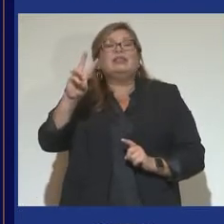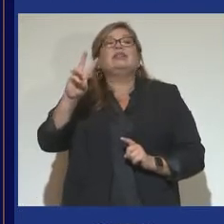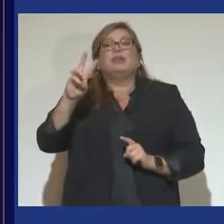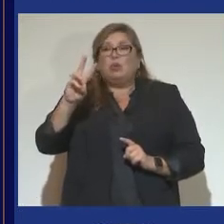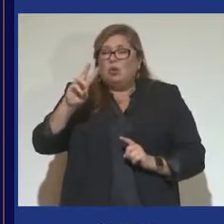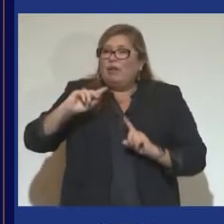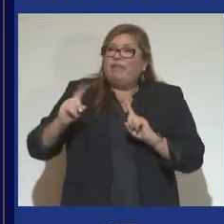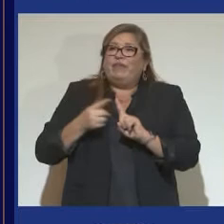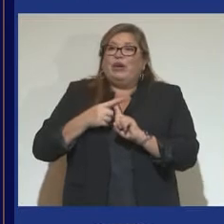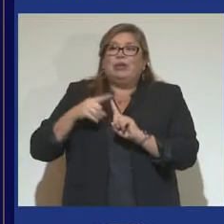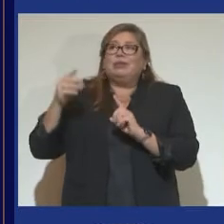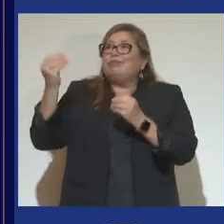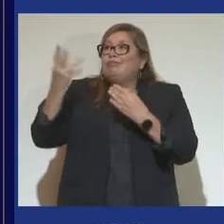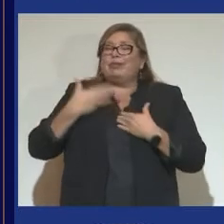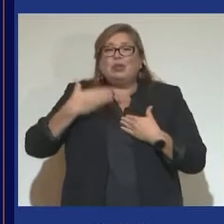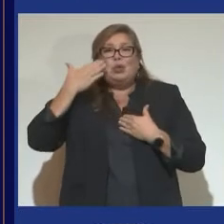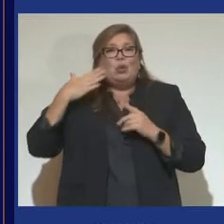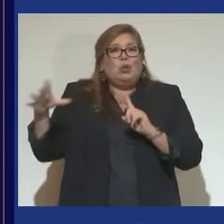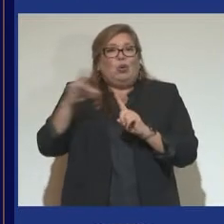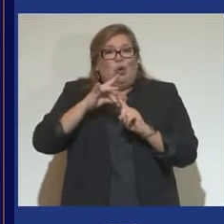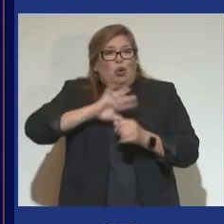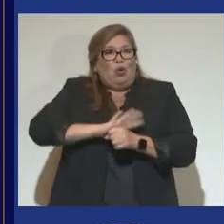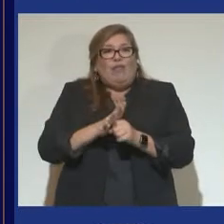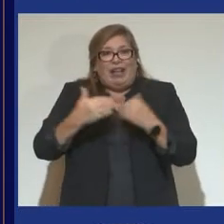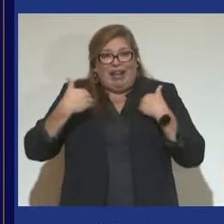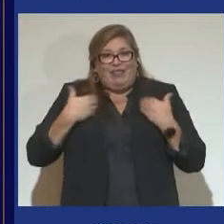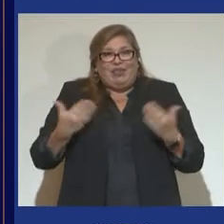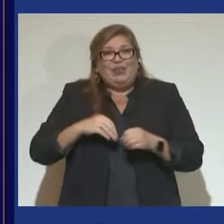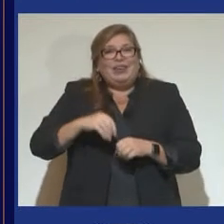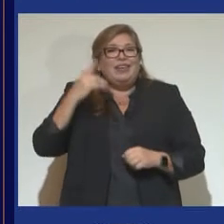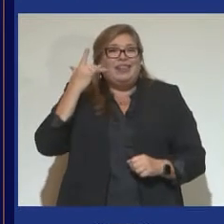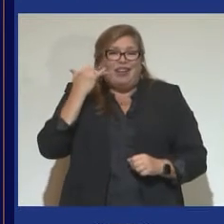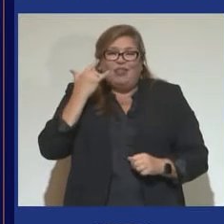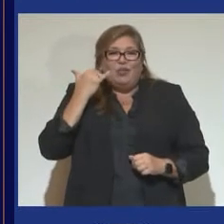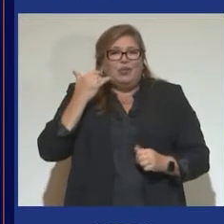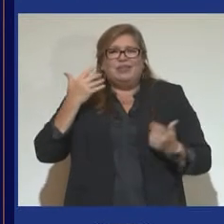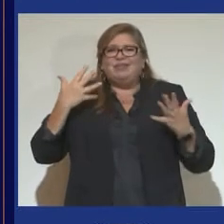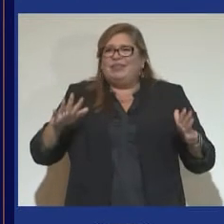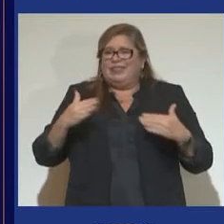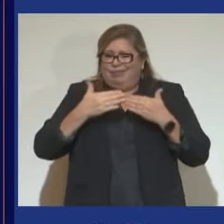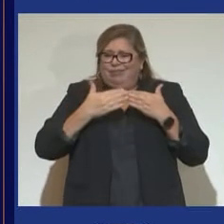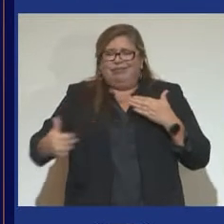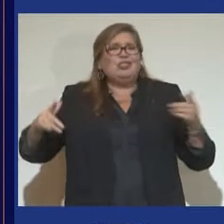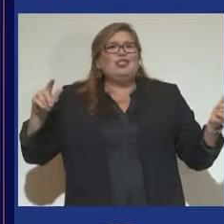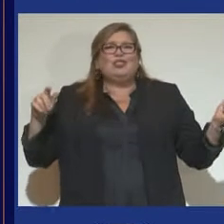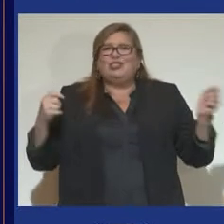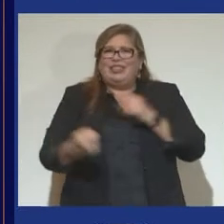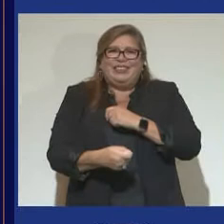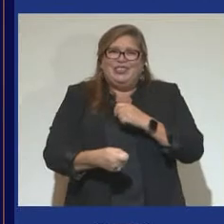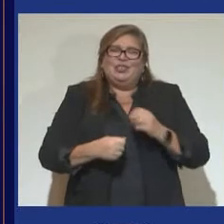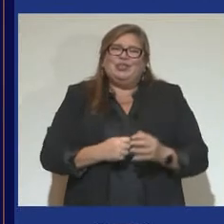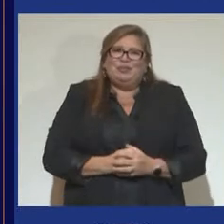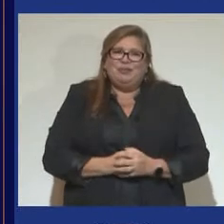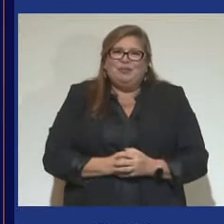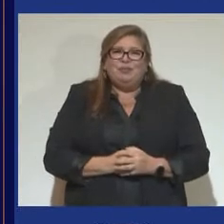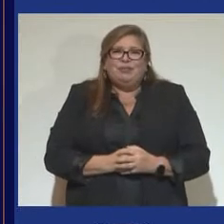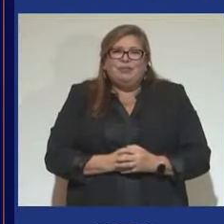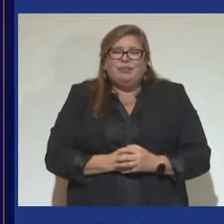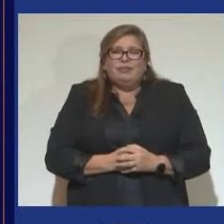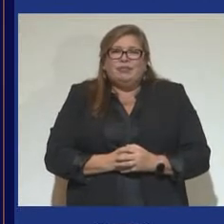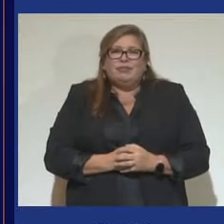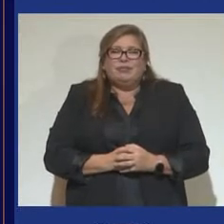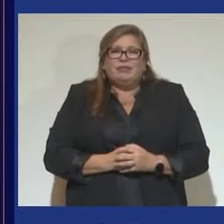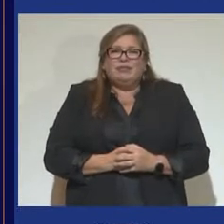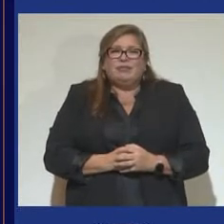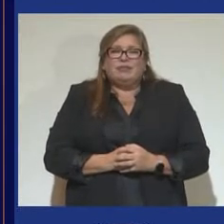reportamos el primer caso de ccoo vida en el estado de california y todo cambió a partir de ese momento tanto que